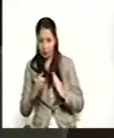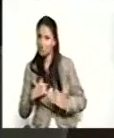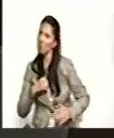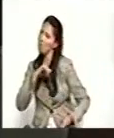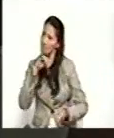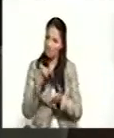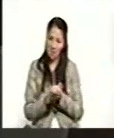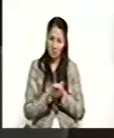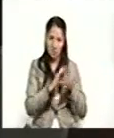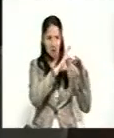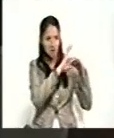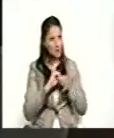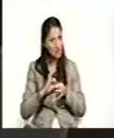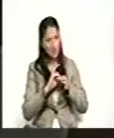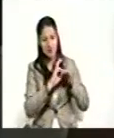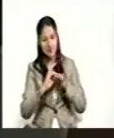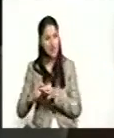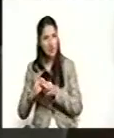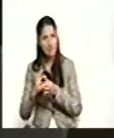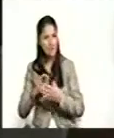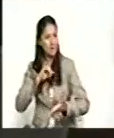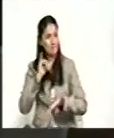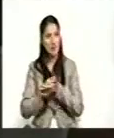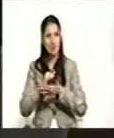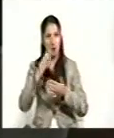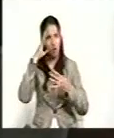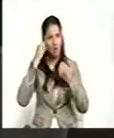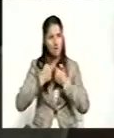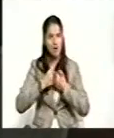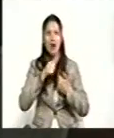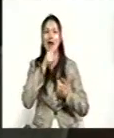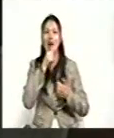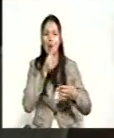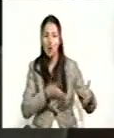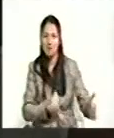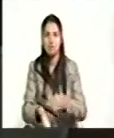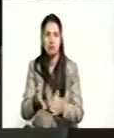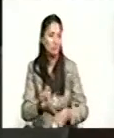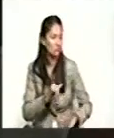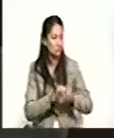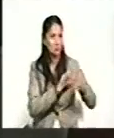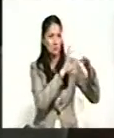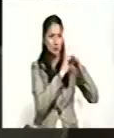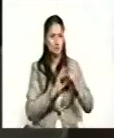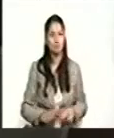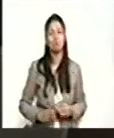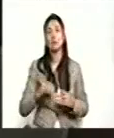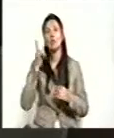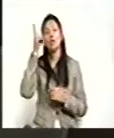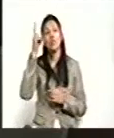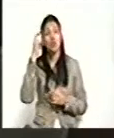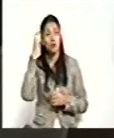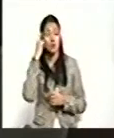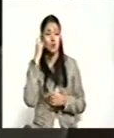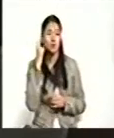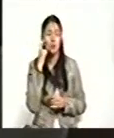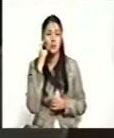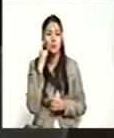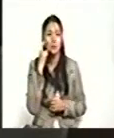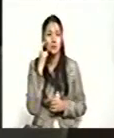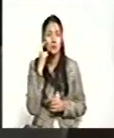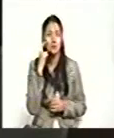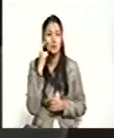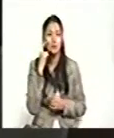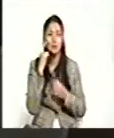año el aporte de cuotas en cuanto al chocó para no ser